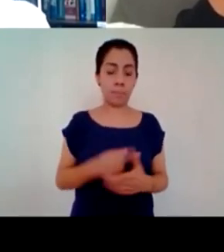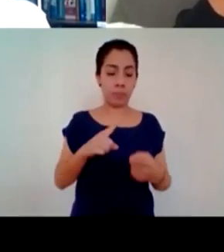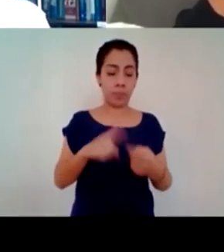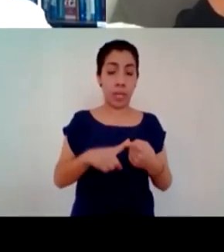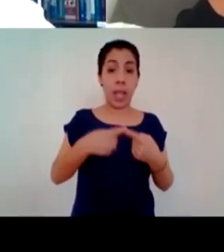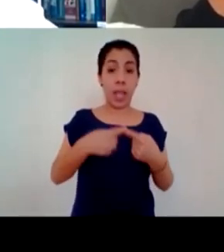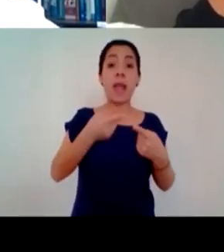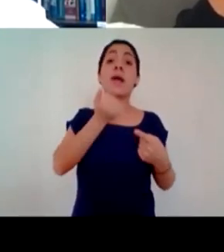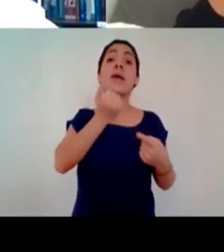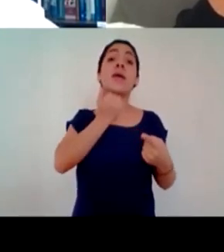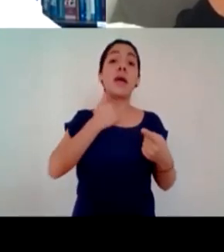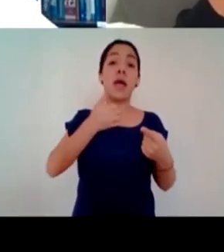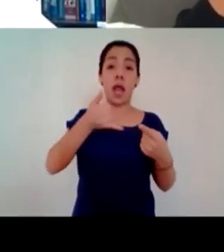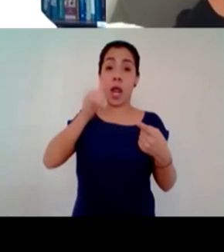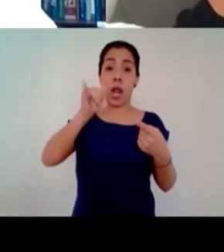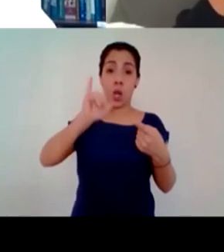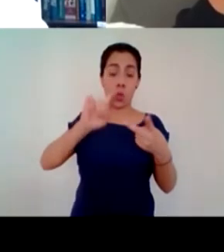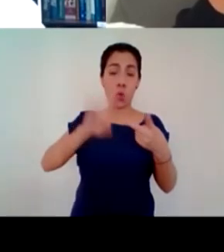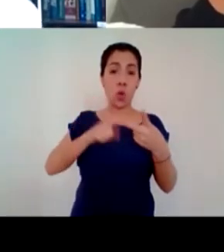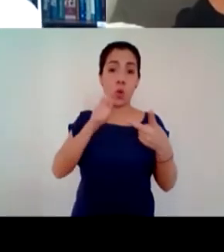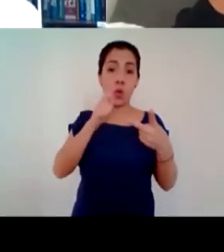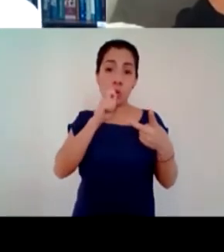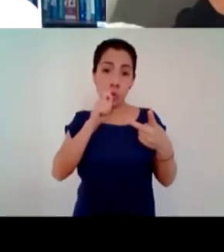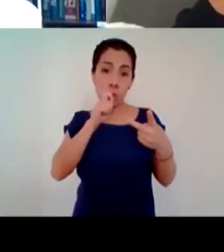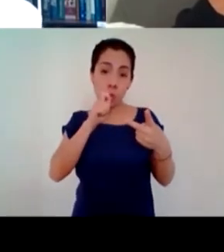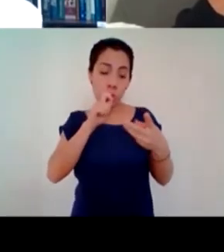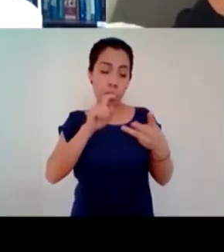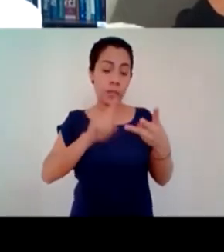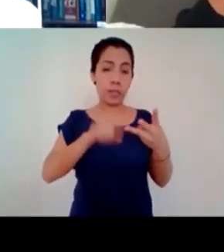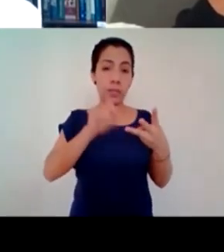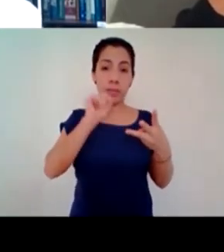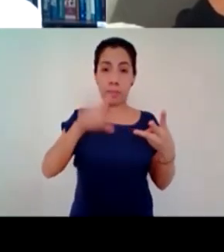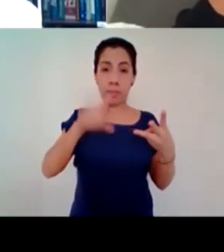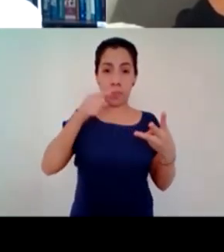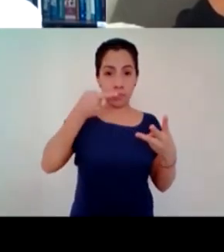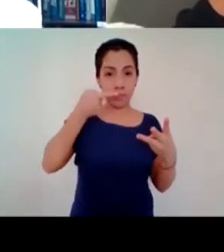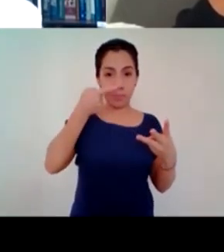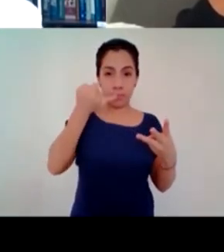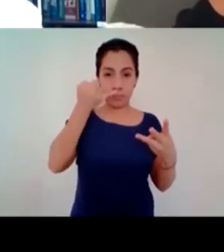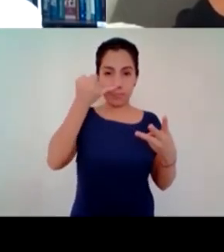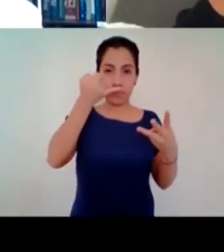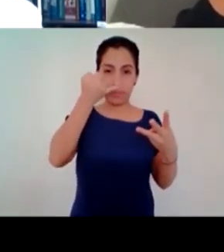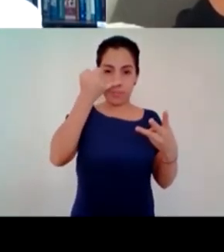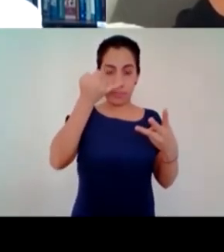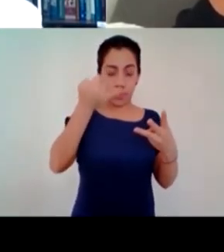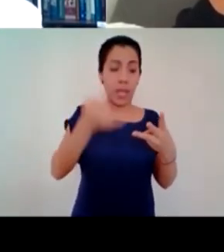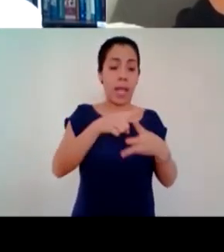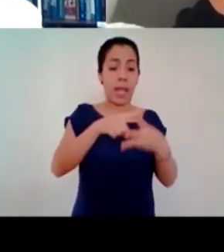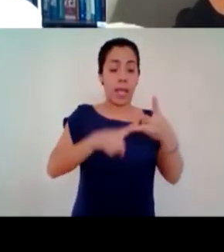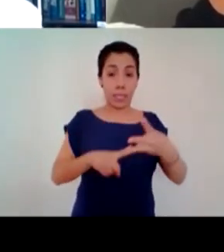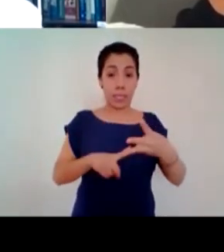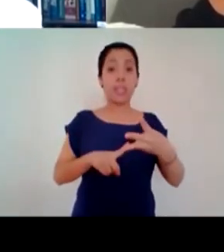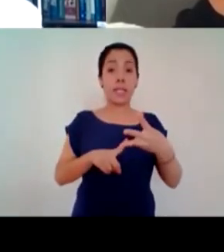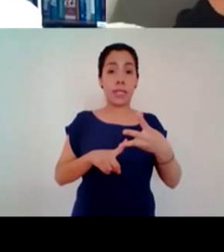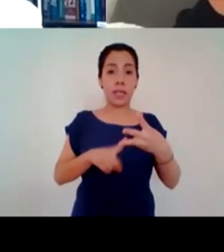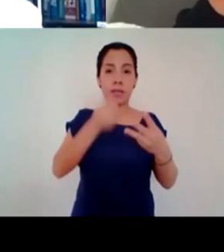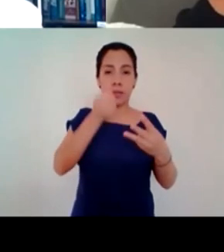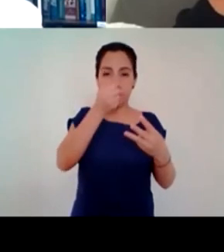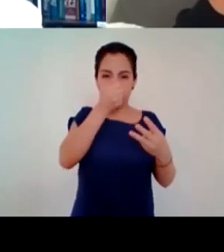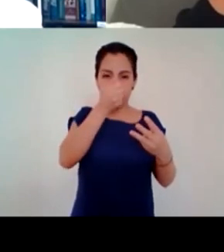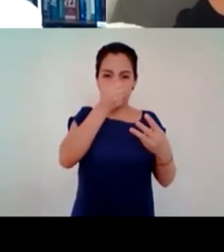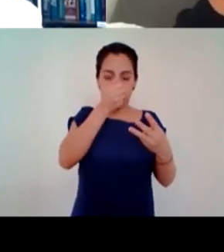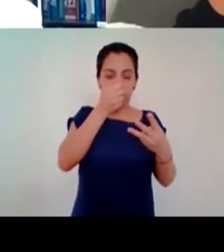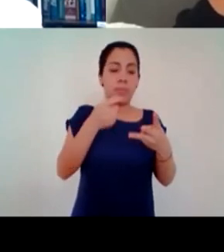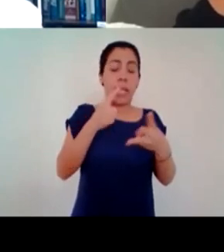la marihuana y los inhalantes. Los inhalantes también tienen y están vinculados directamente a temas de